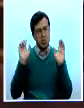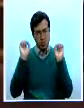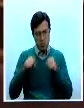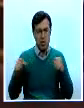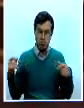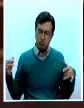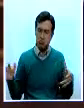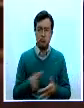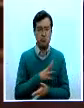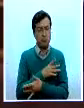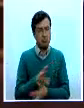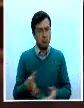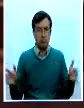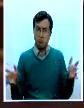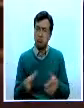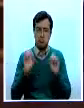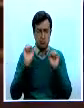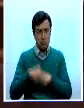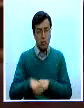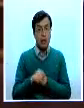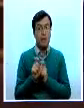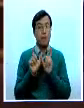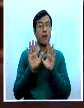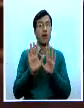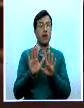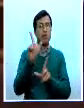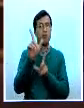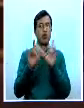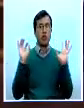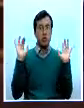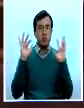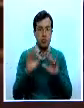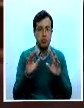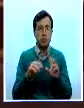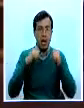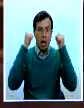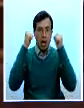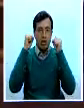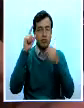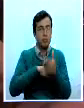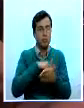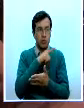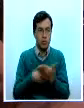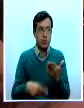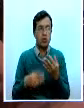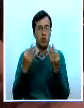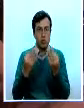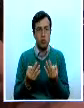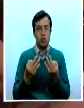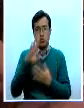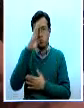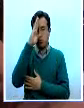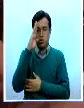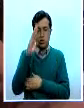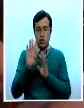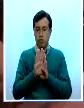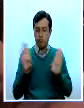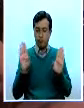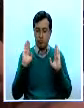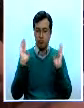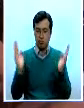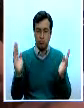personas pueden fluir lo que sí evitaremos personas que quieran concentrarse ahí pero de alguna manera estar acordonada esto obviamente el personal de